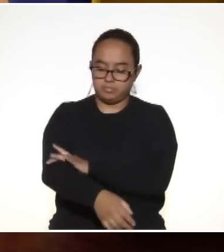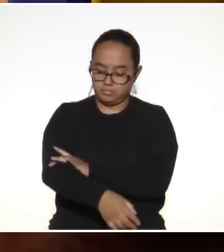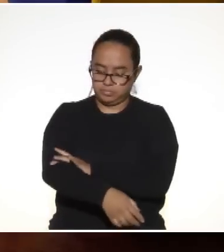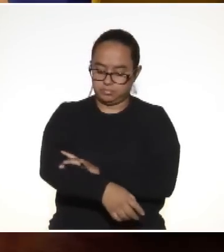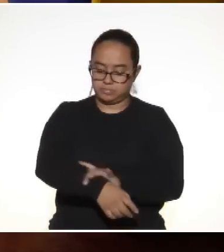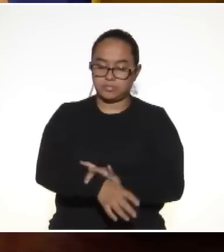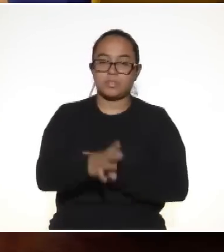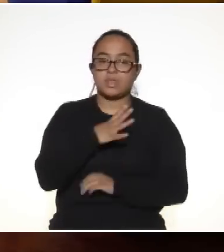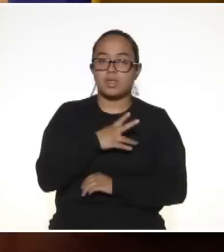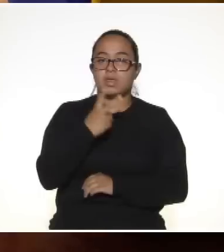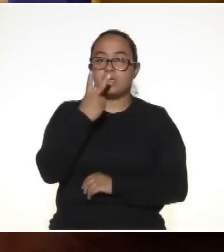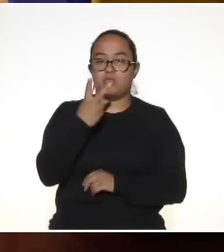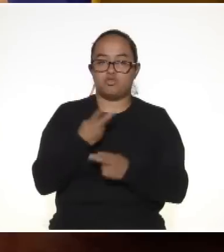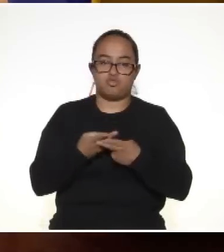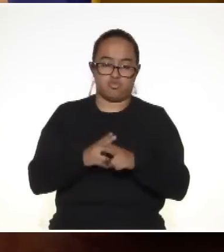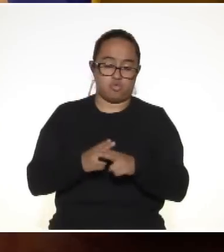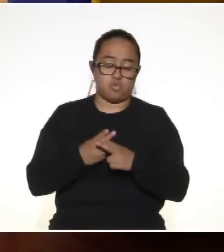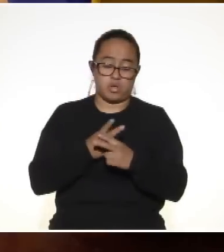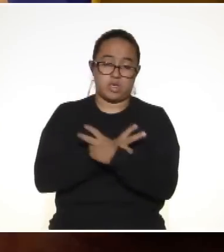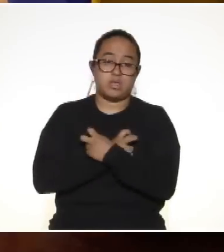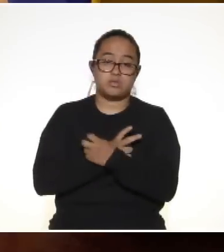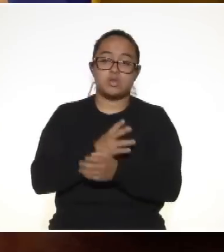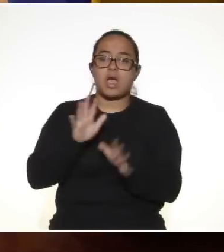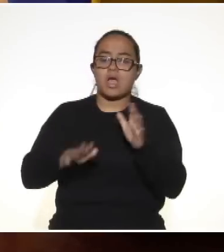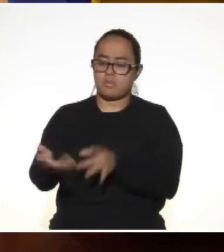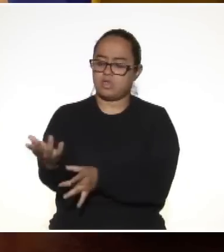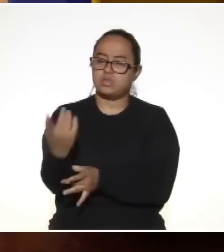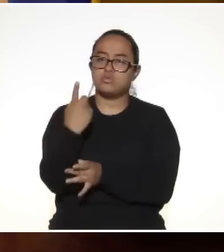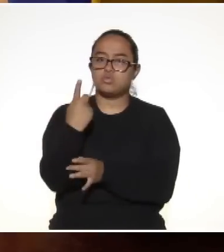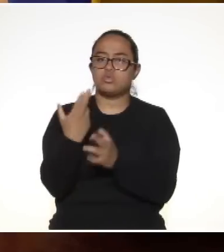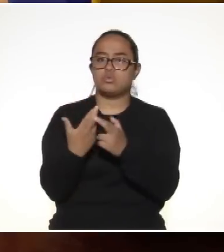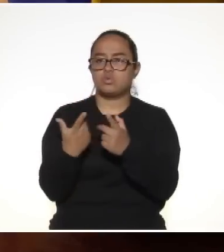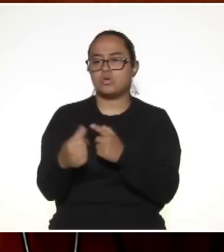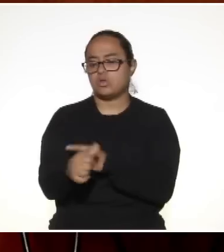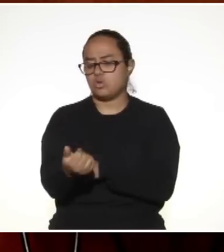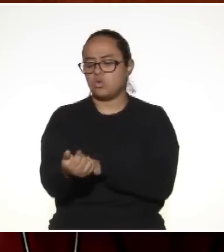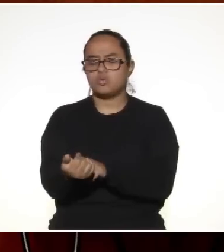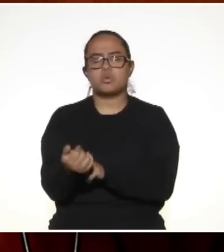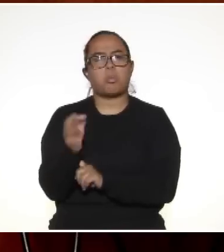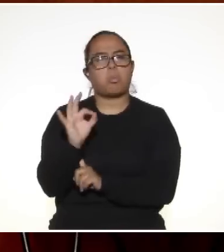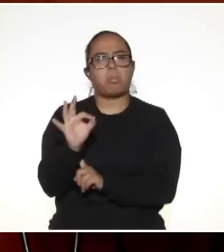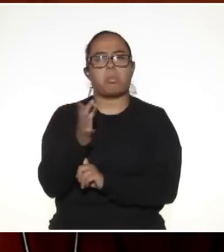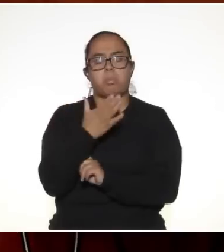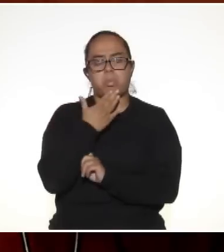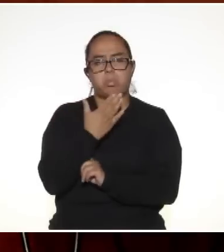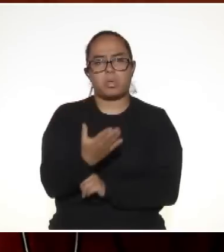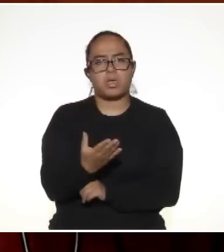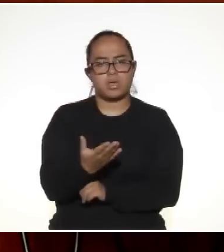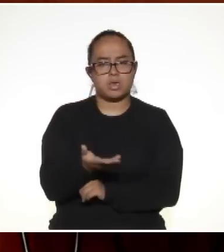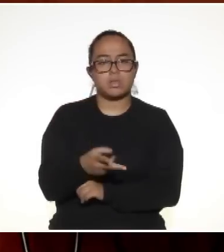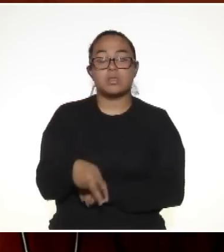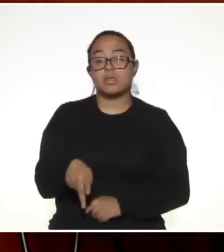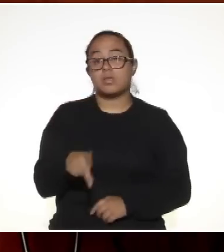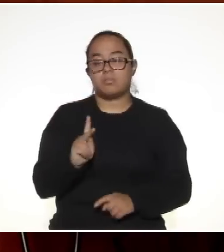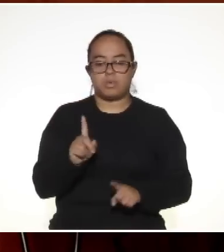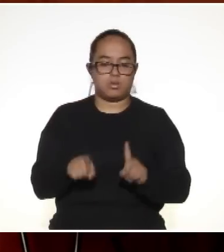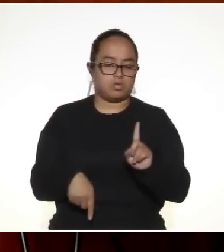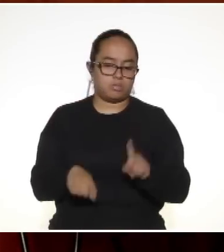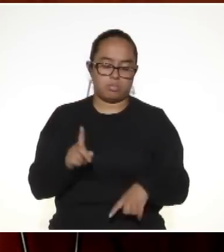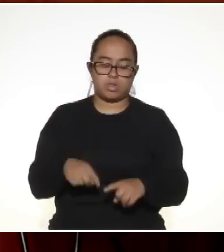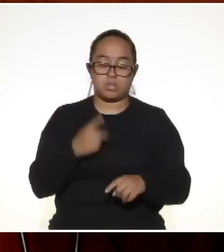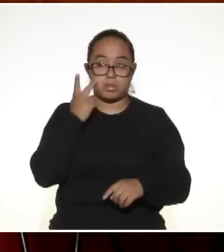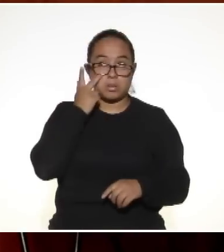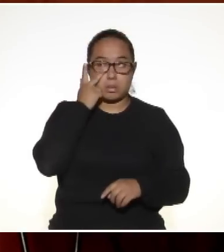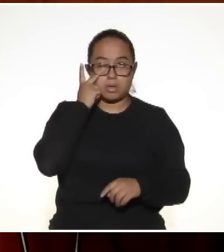tenemos 2 huesos. Entonces, a veces se fractura solo uno y el otro se mantiene. Pero dependerá de